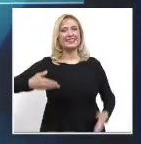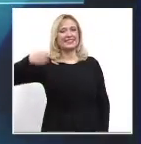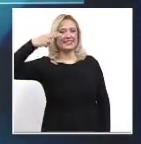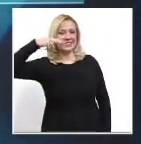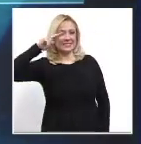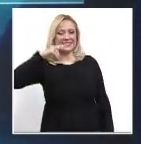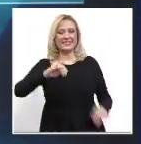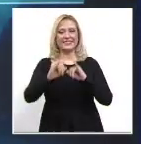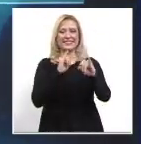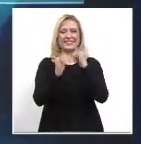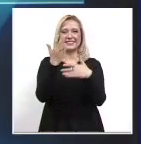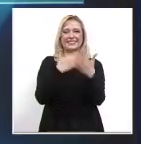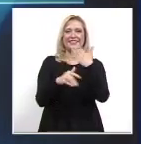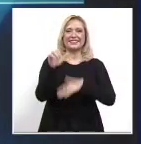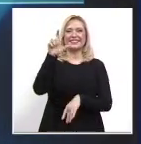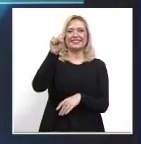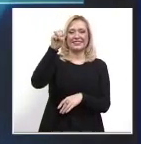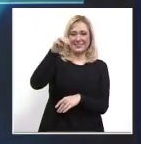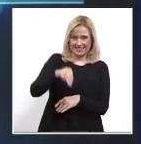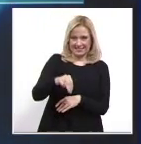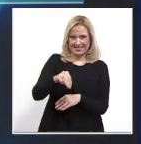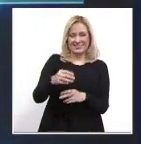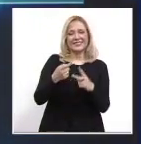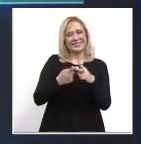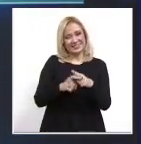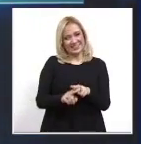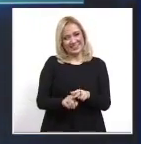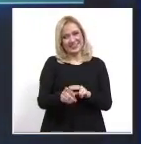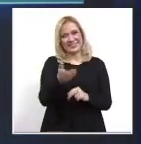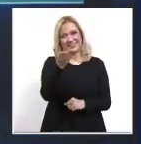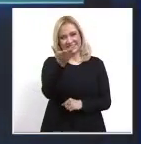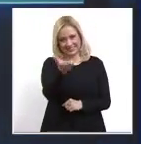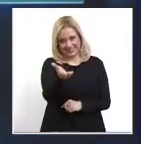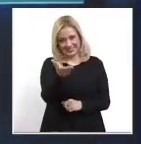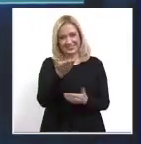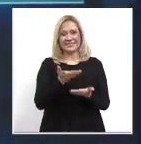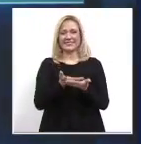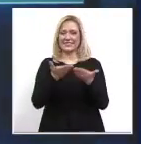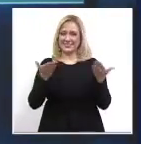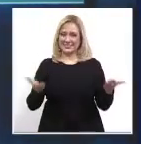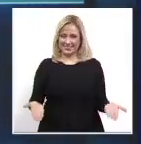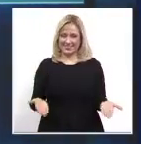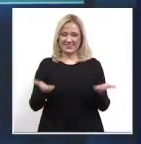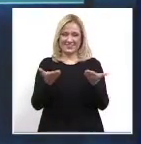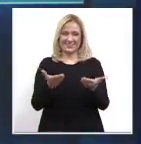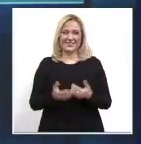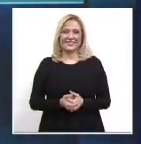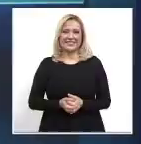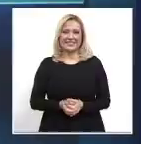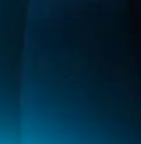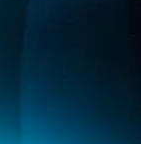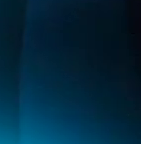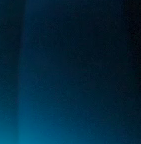en la interpretación en lengua de señas mexicana. Ahora sí, estamos listas. Comenzamos.